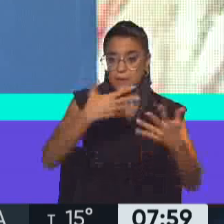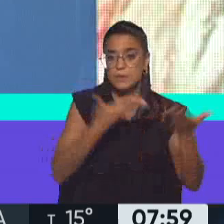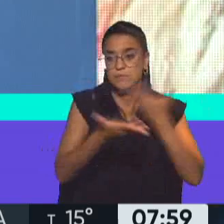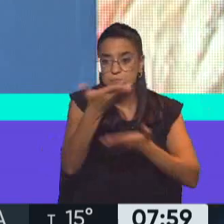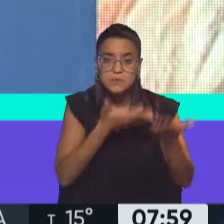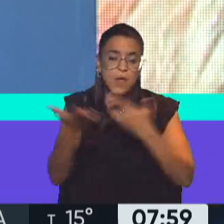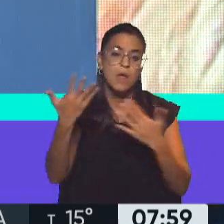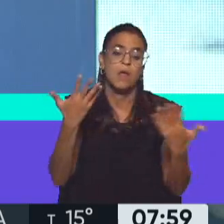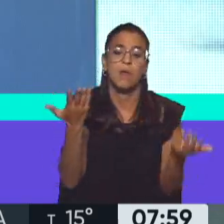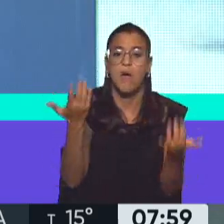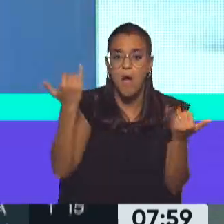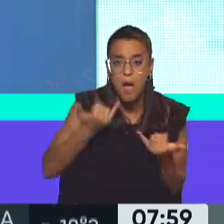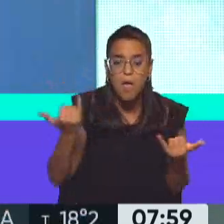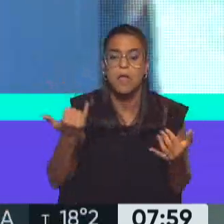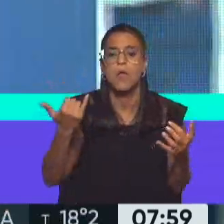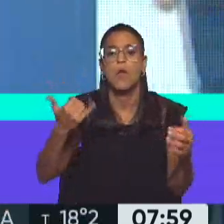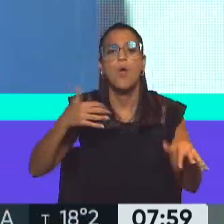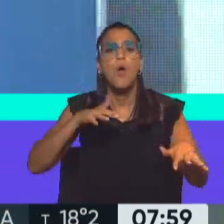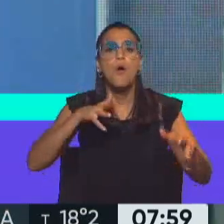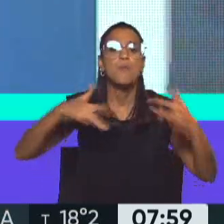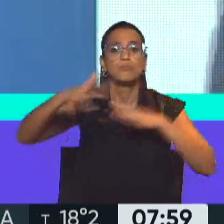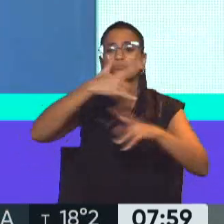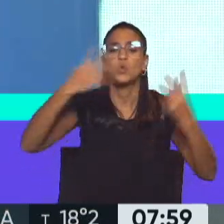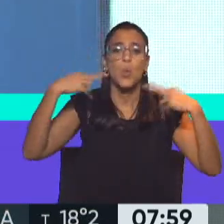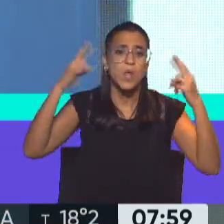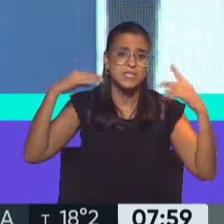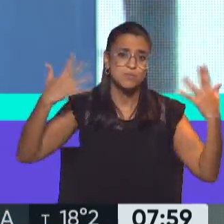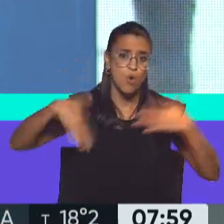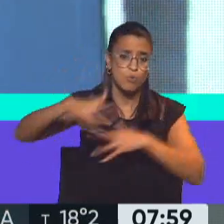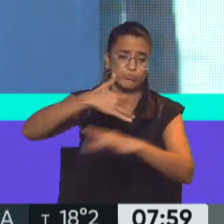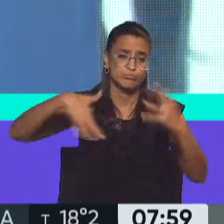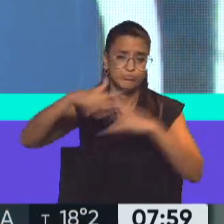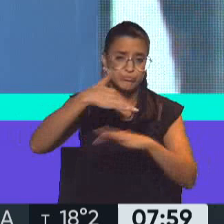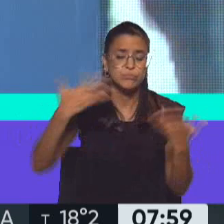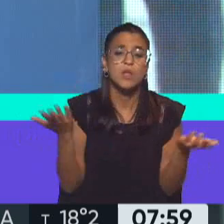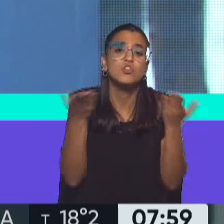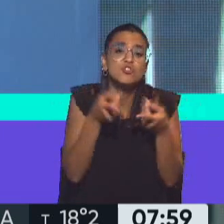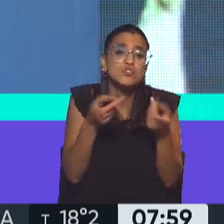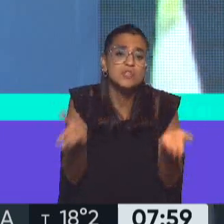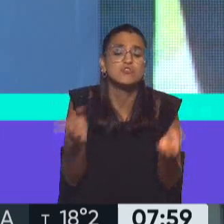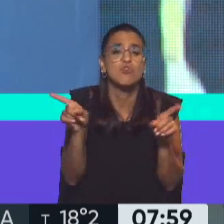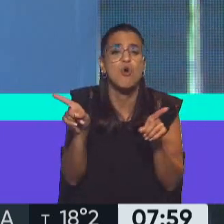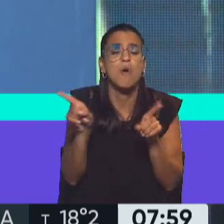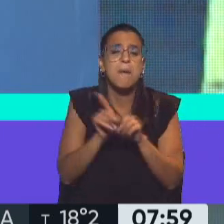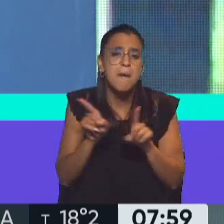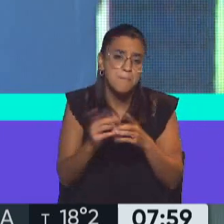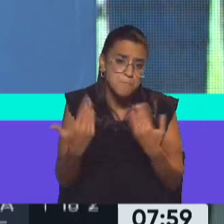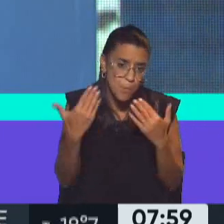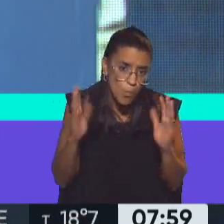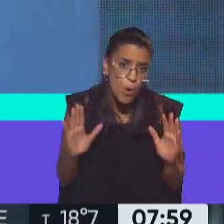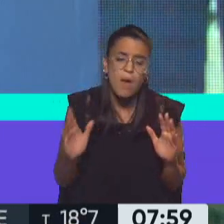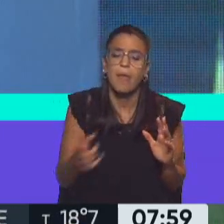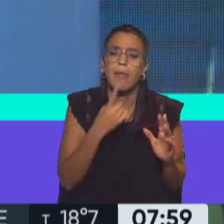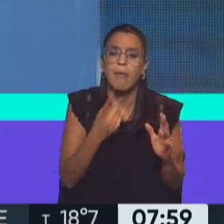entre los humanos, el movimiento turístico ha ido increyendo y entonces esto estaba dentro de lo posible.